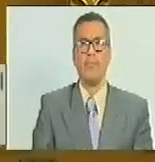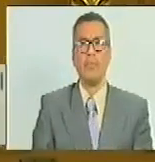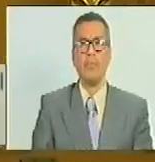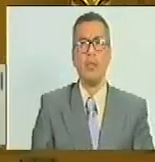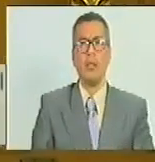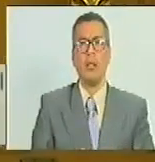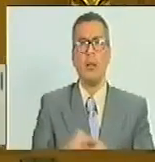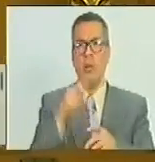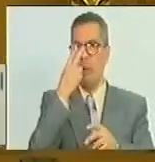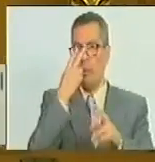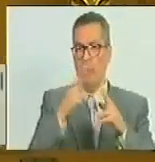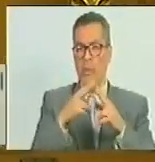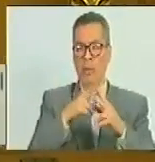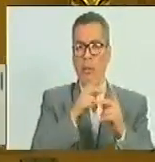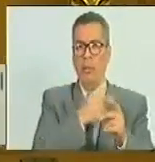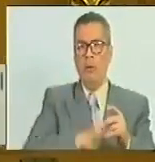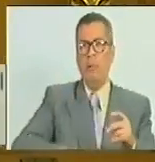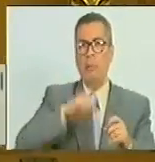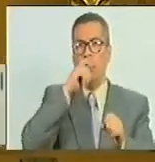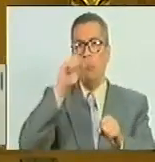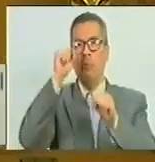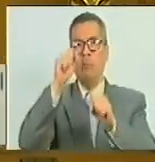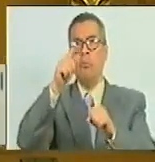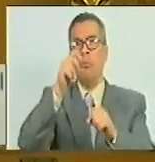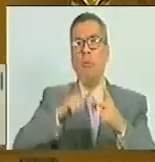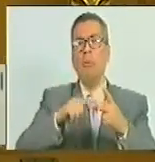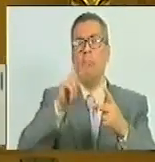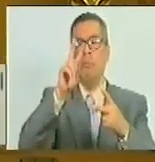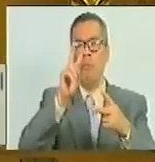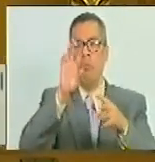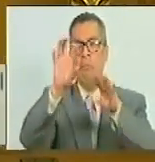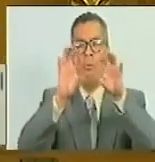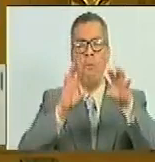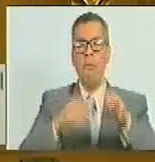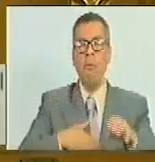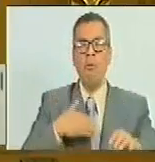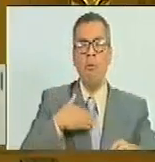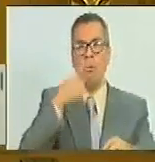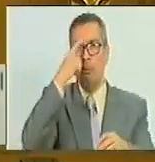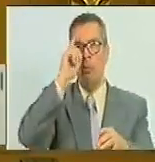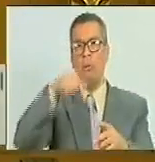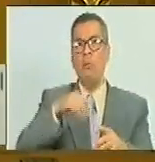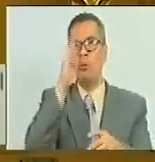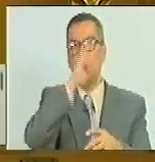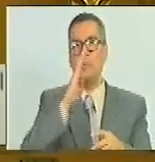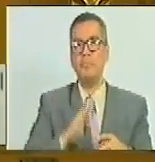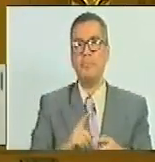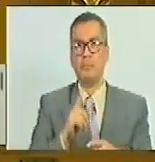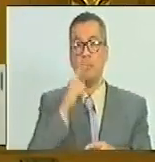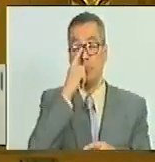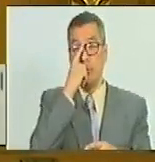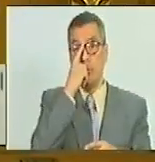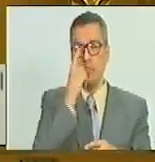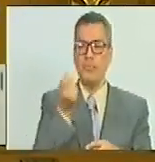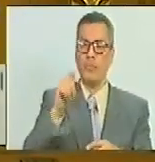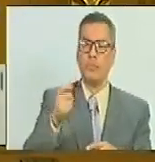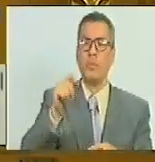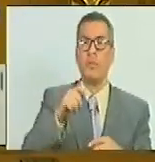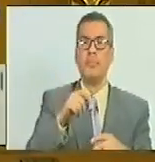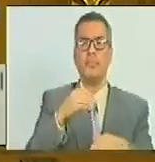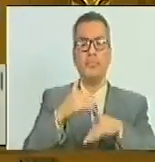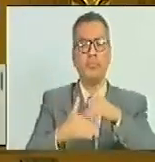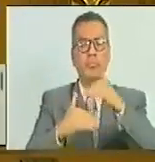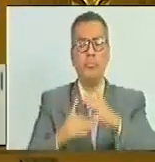La reciente visita del presidente Maduro a Turquía y Arabia Saudita, y también a Brasil, suman todos